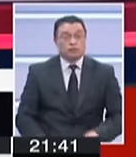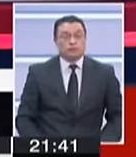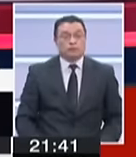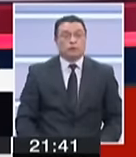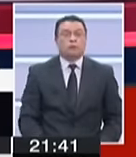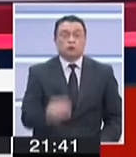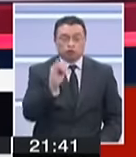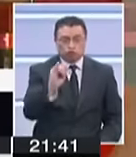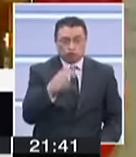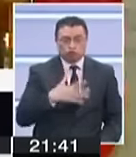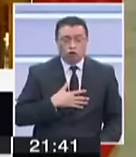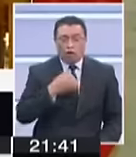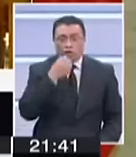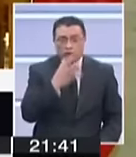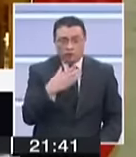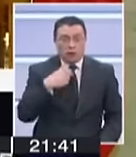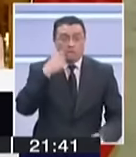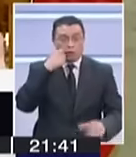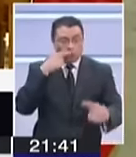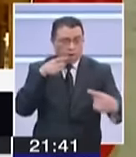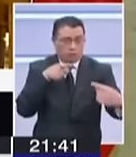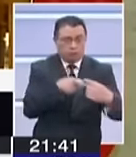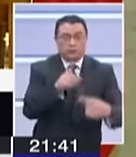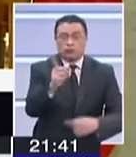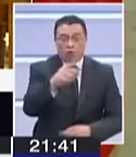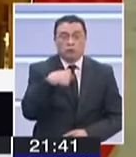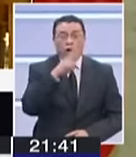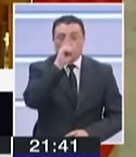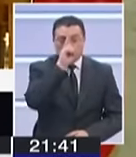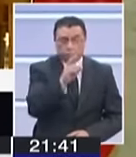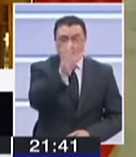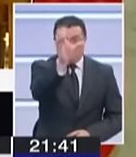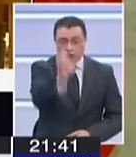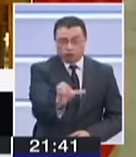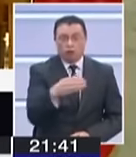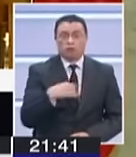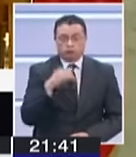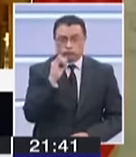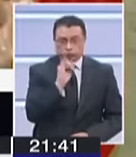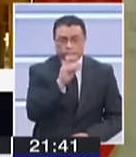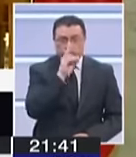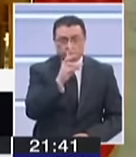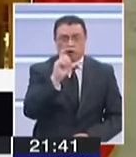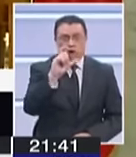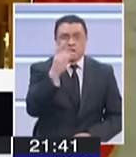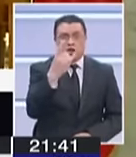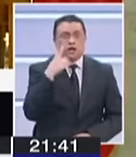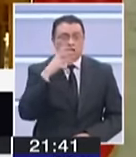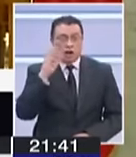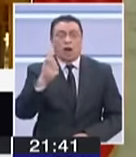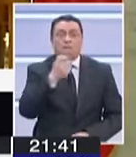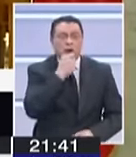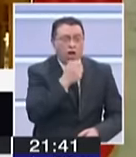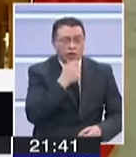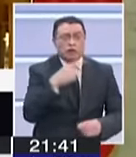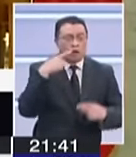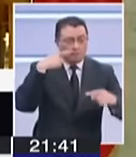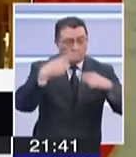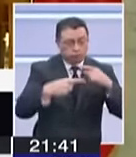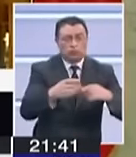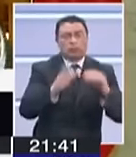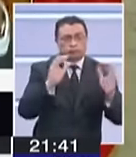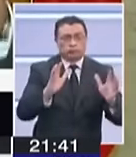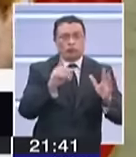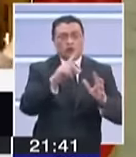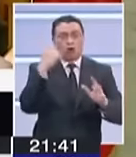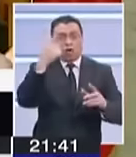Sí, yo dije, y nada personal, porque tengo mucho respeto por la persona de Alejandro Guillier, por su trayectoria profesional, periodística, por su